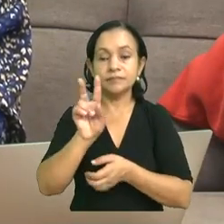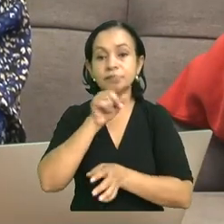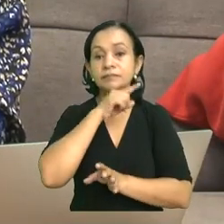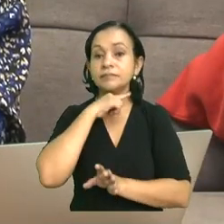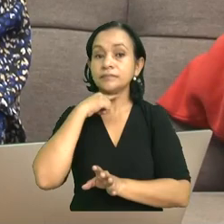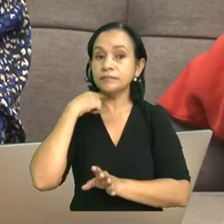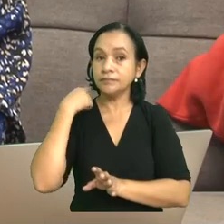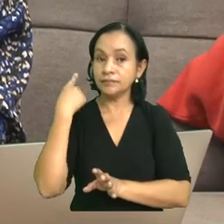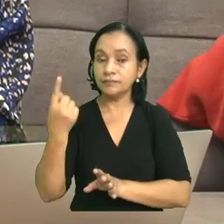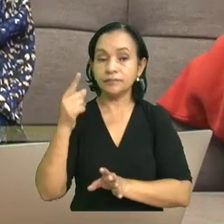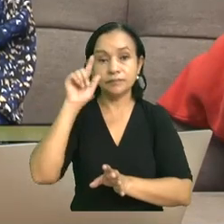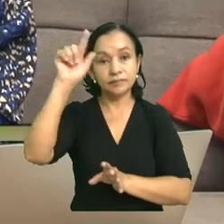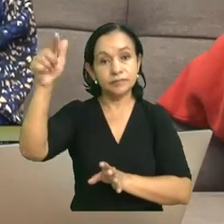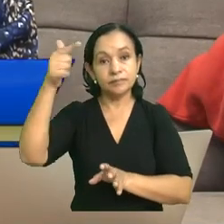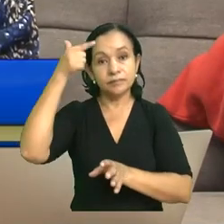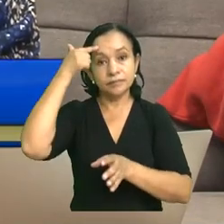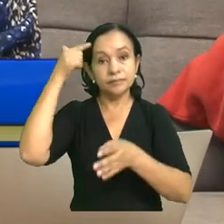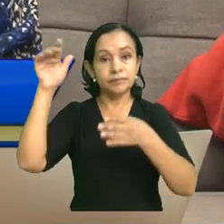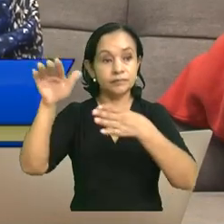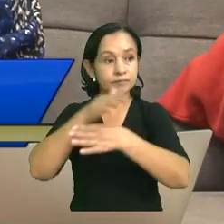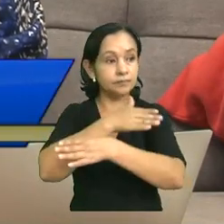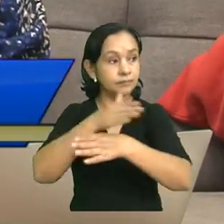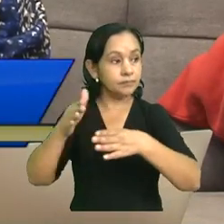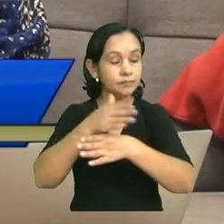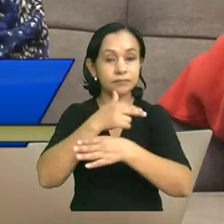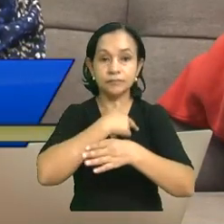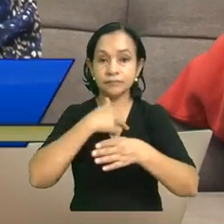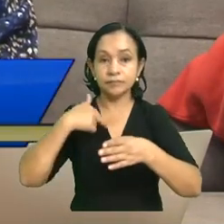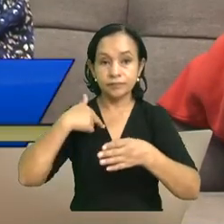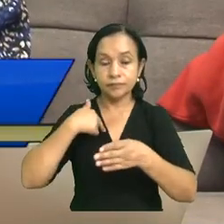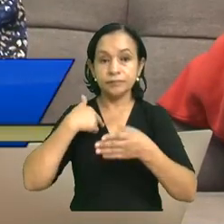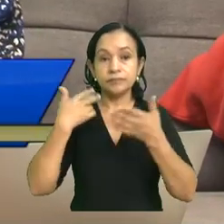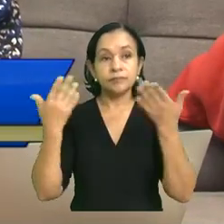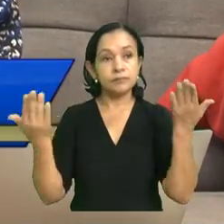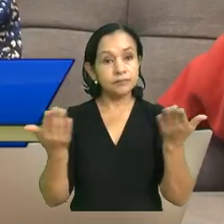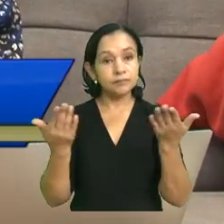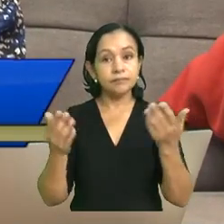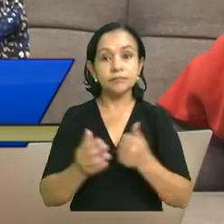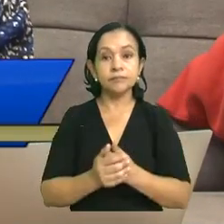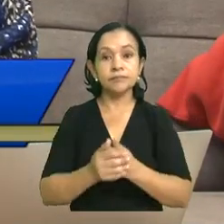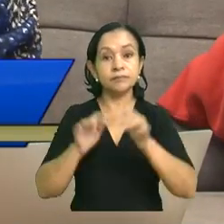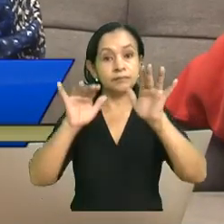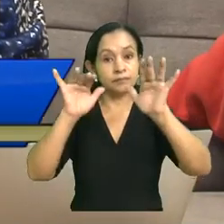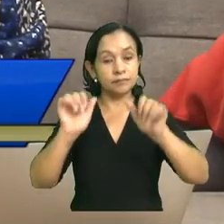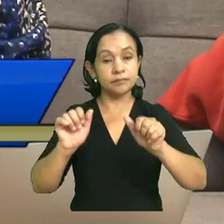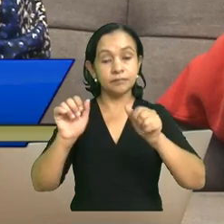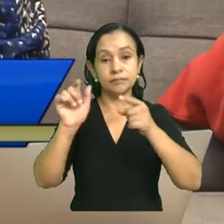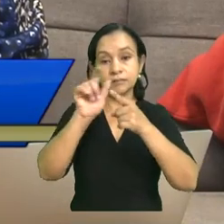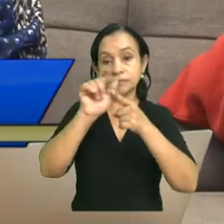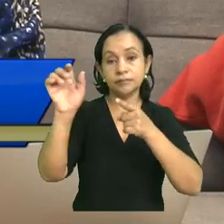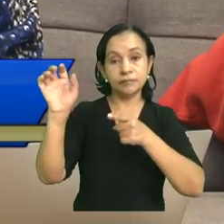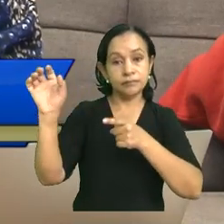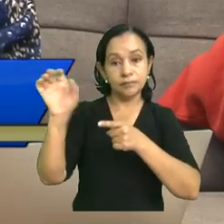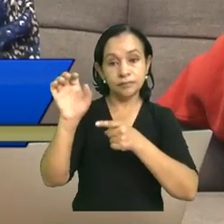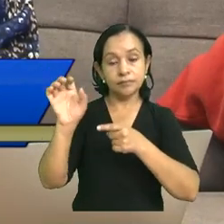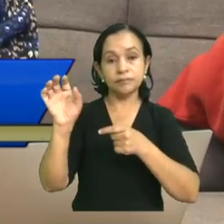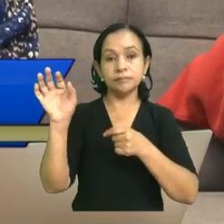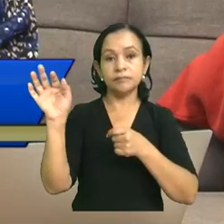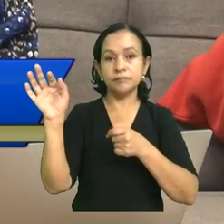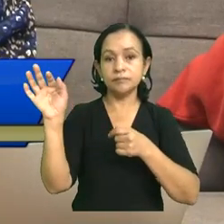realidad, los gobiernos municipales se han estado preparando desde ya del mes de enero, febrero, en todo